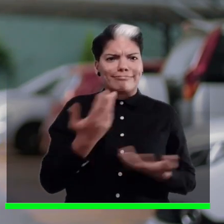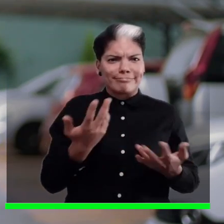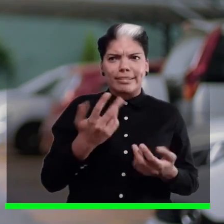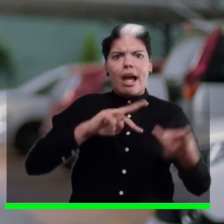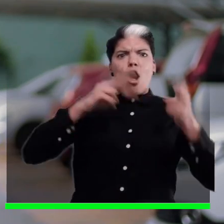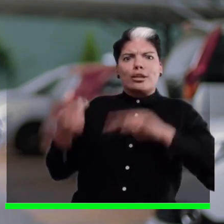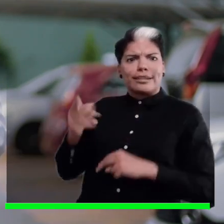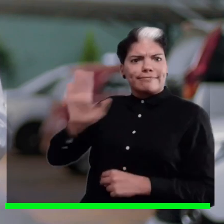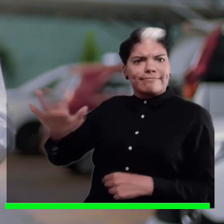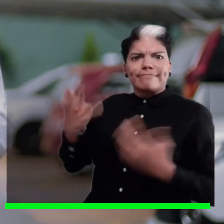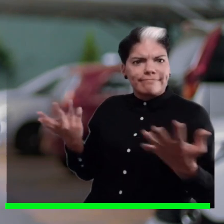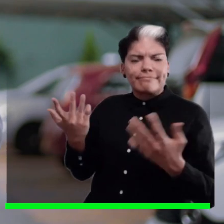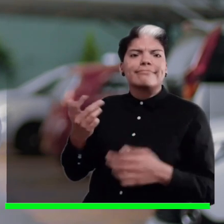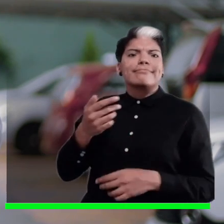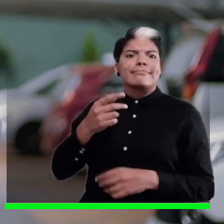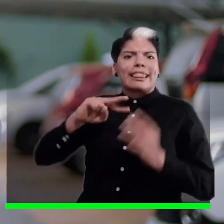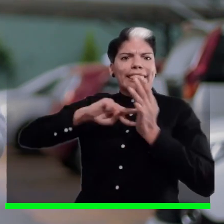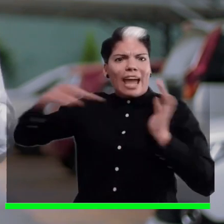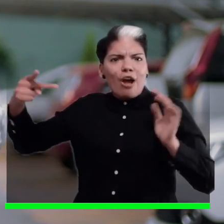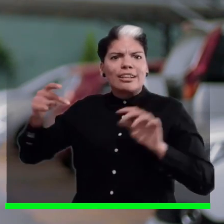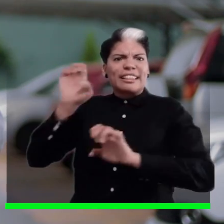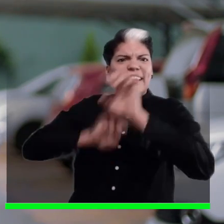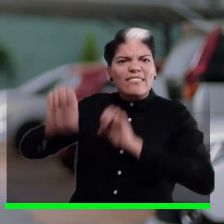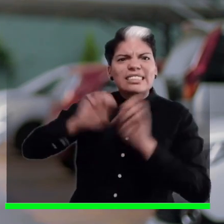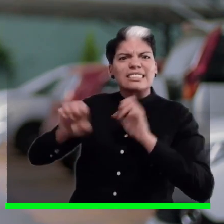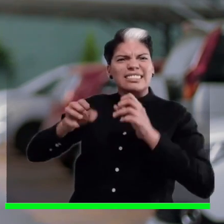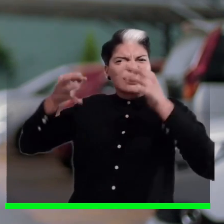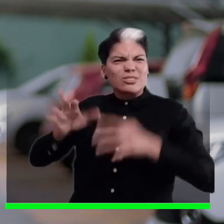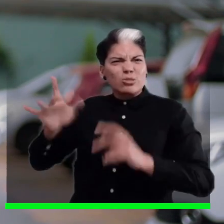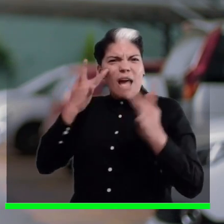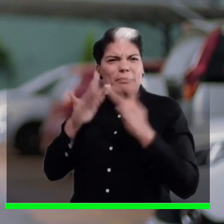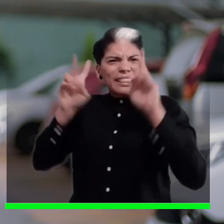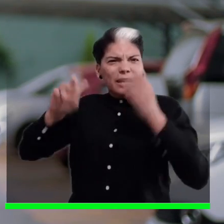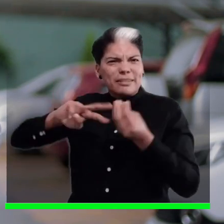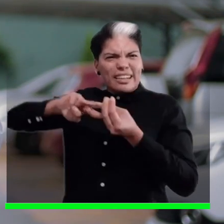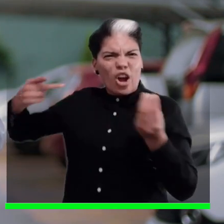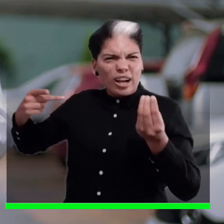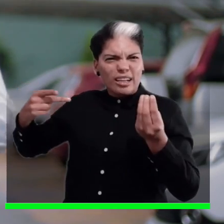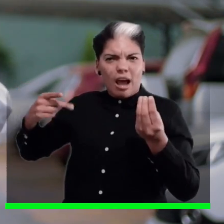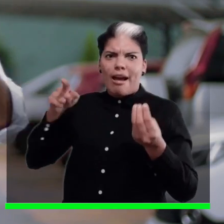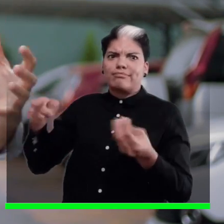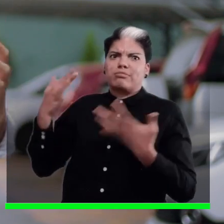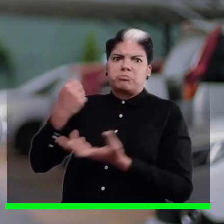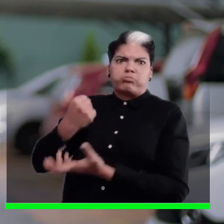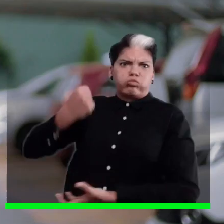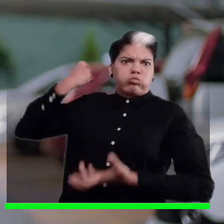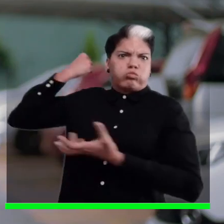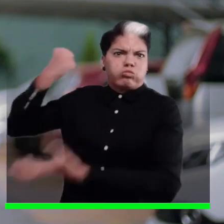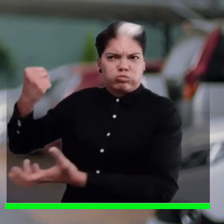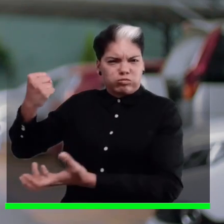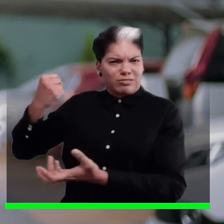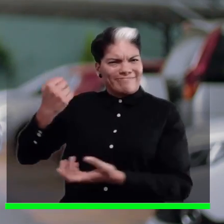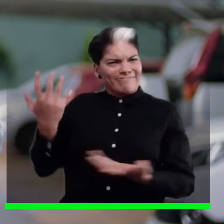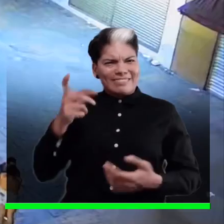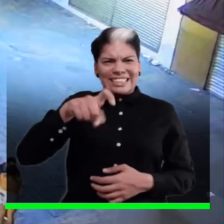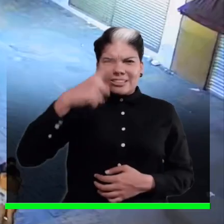quedaron fuertemente robustecidas. De una vez por todas tenemos que cambiar nuestros imaginarios. Tenemos que entender que hay que cambiar las prioridades